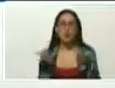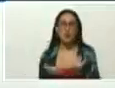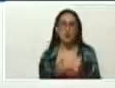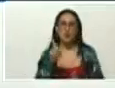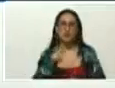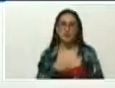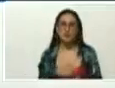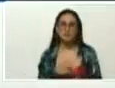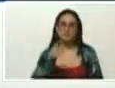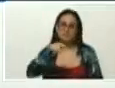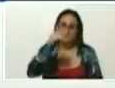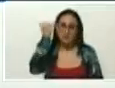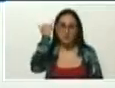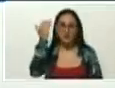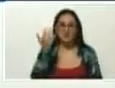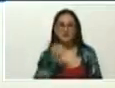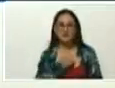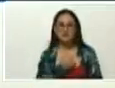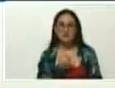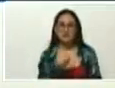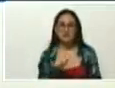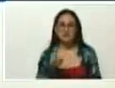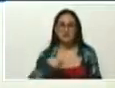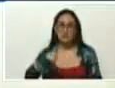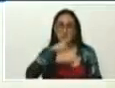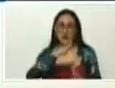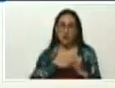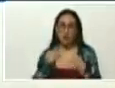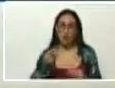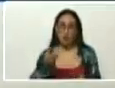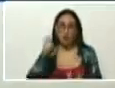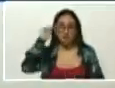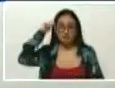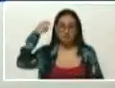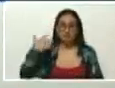Bueno, imagínense ustedes, Pablo, cuánto significó para todos nosotros.